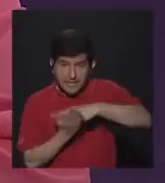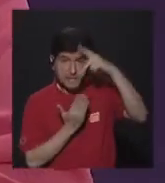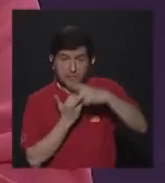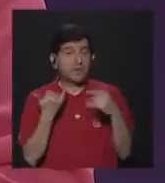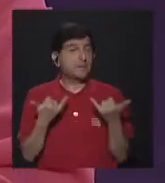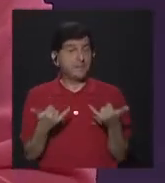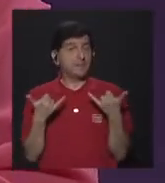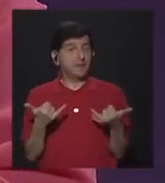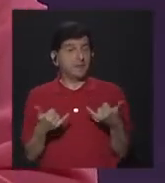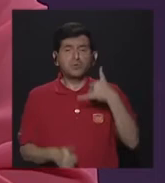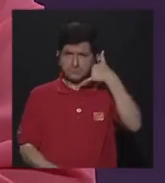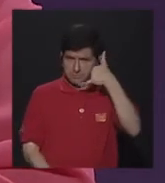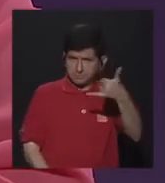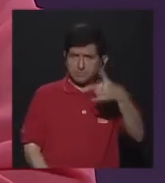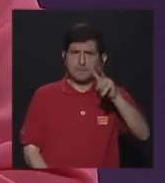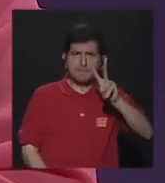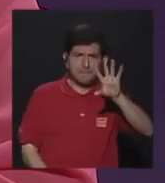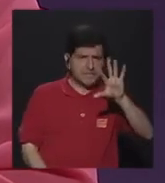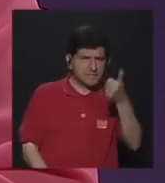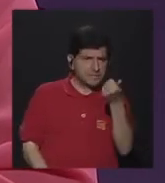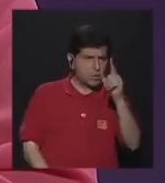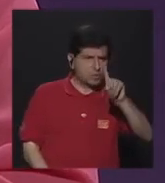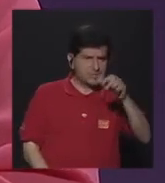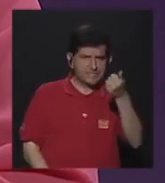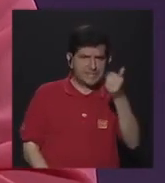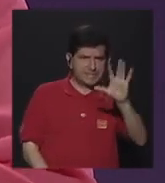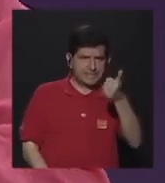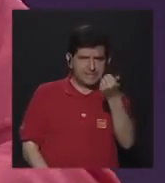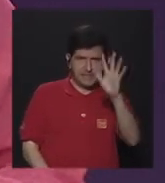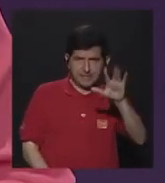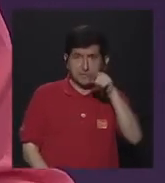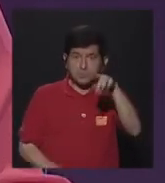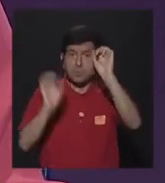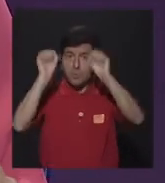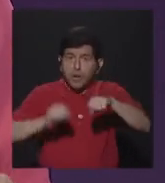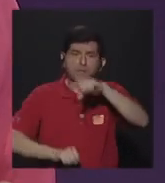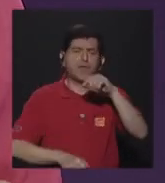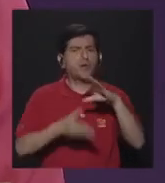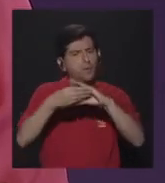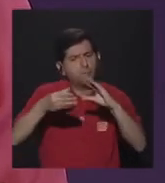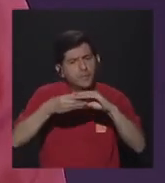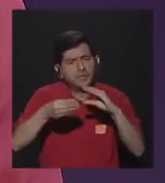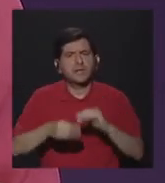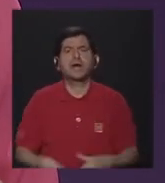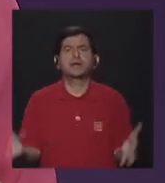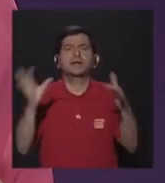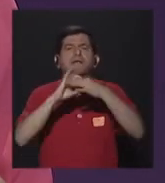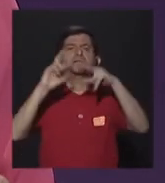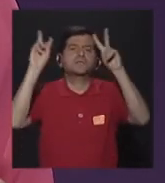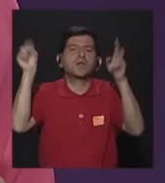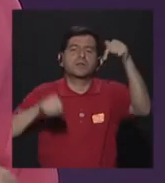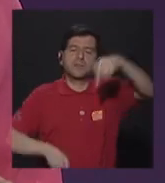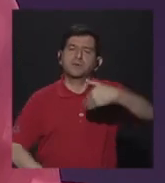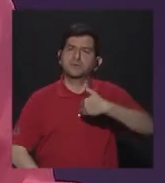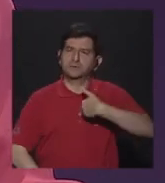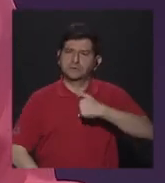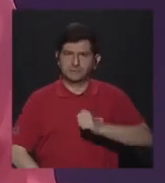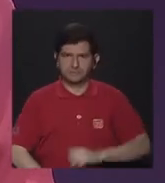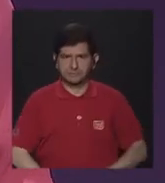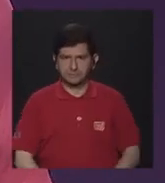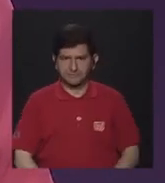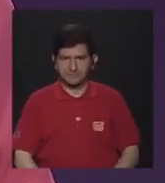en vivo puede llamarnos al 25 11 15 15 para hacer sus comentarios sobre el tema de hoy